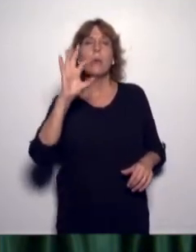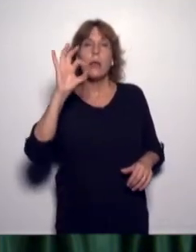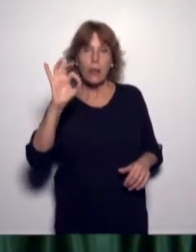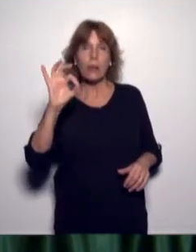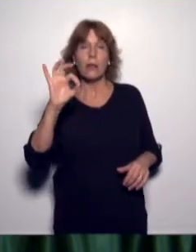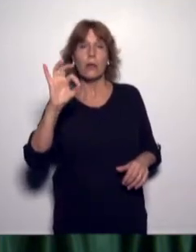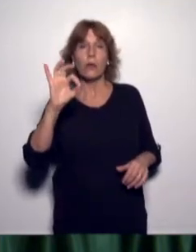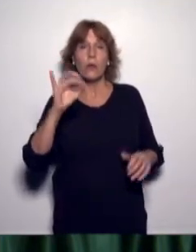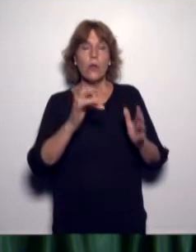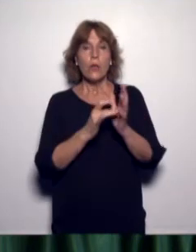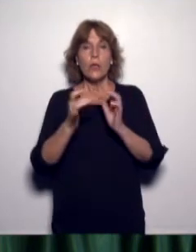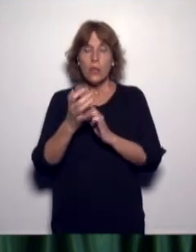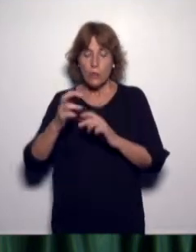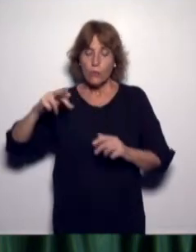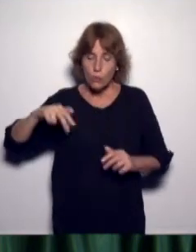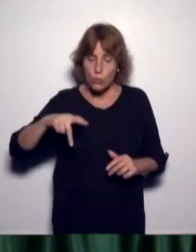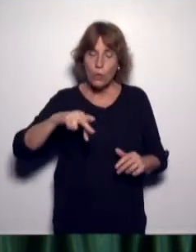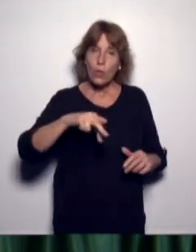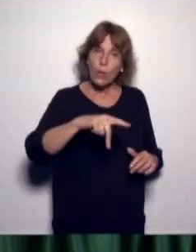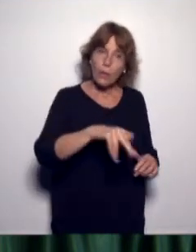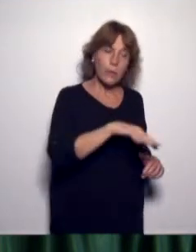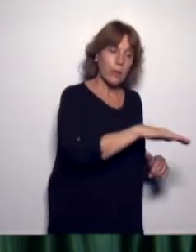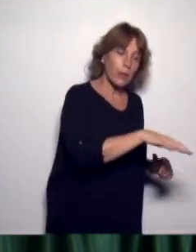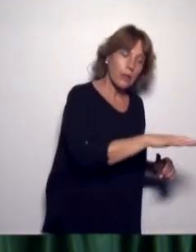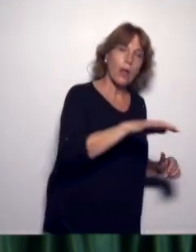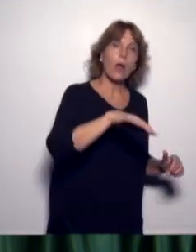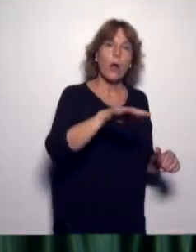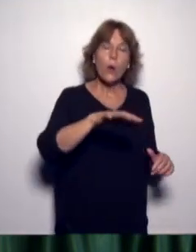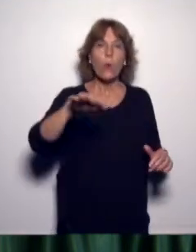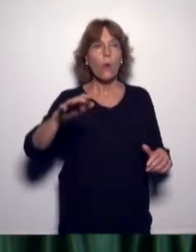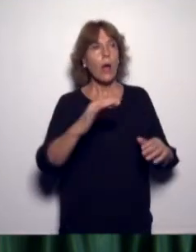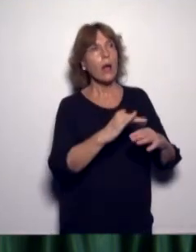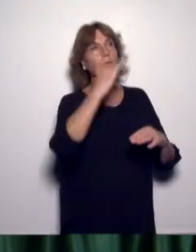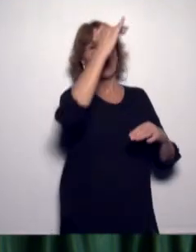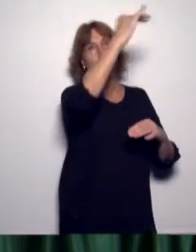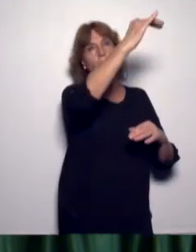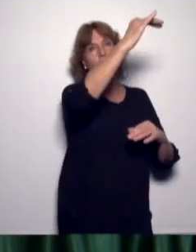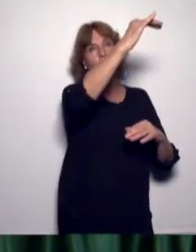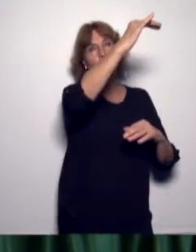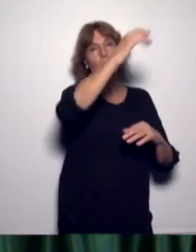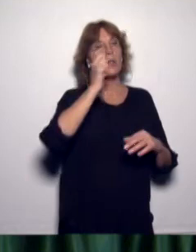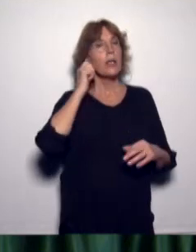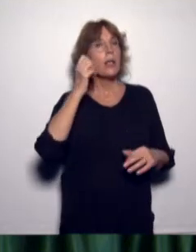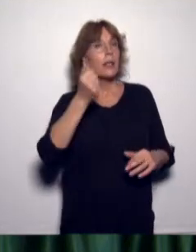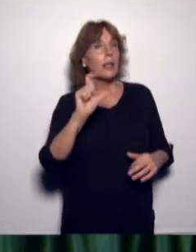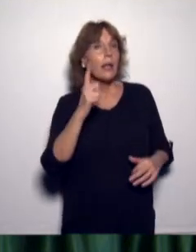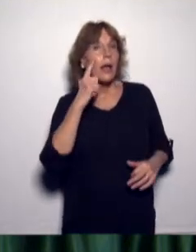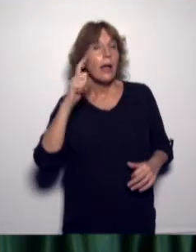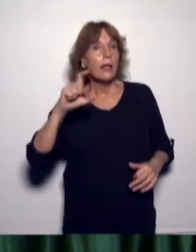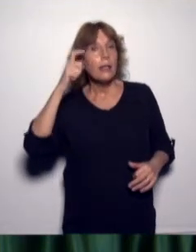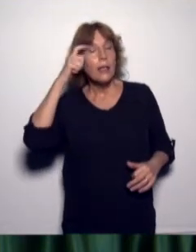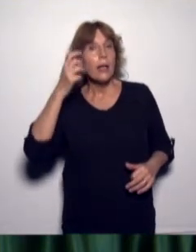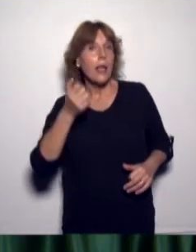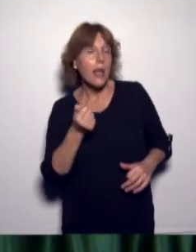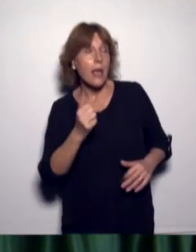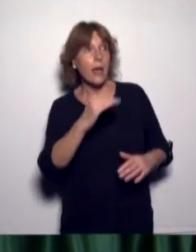sigue recorriendo los poblados del norte de la Palestina de ese tiempo, en Galilea,